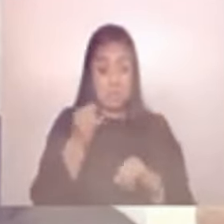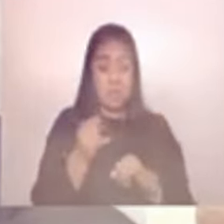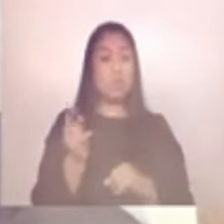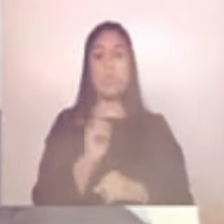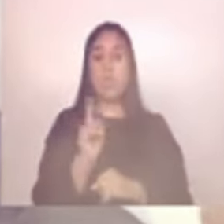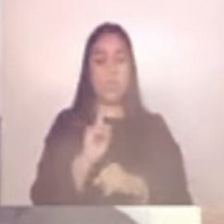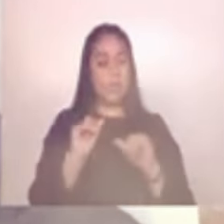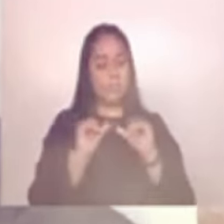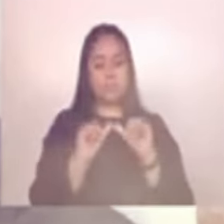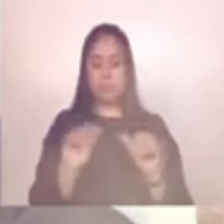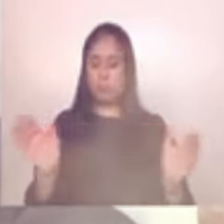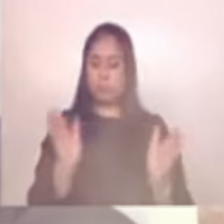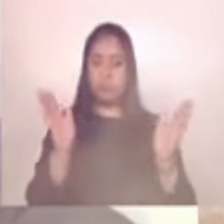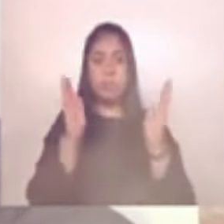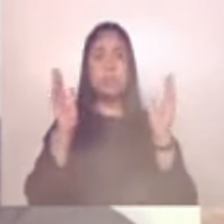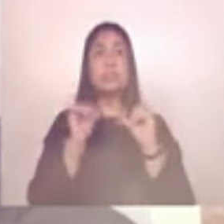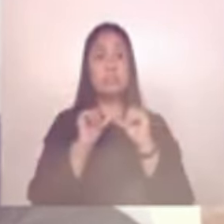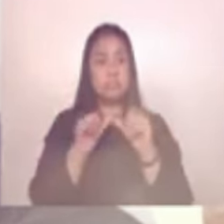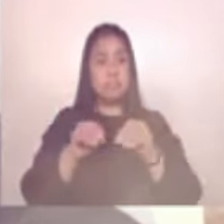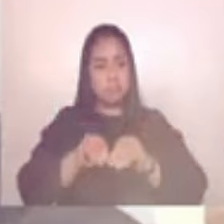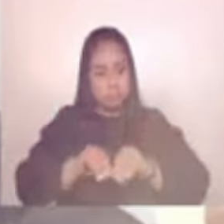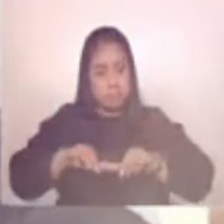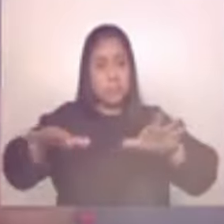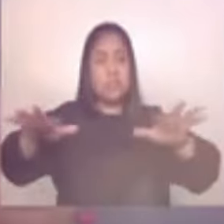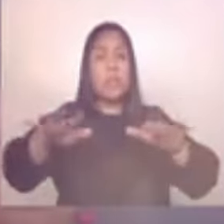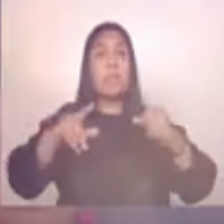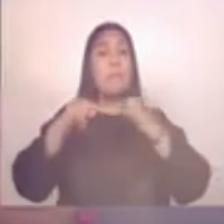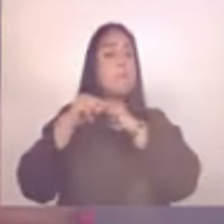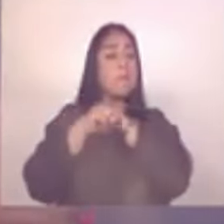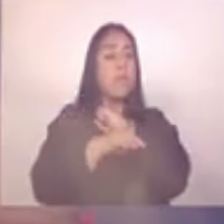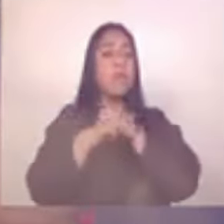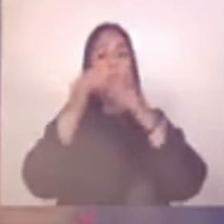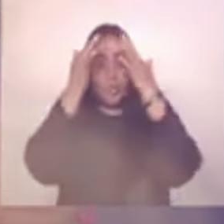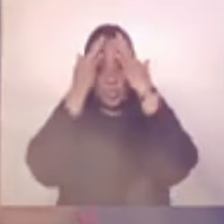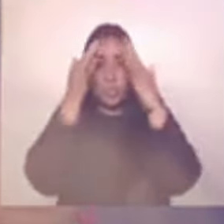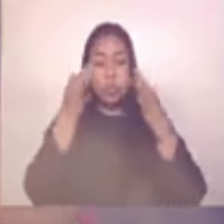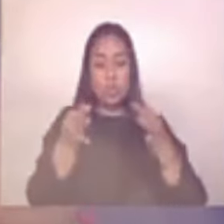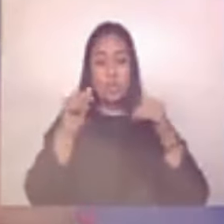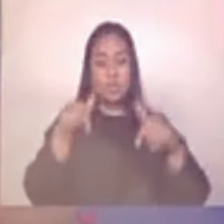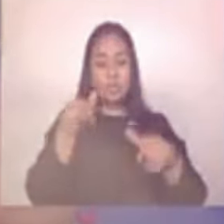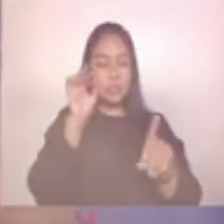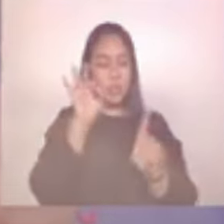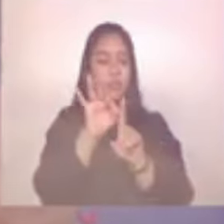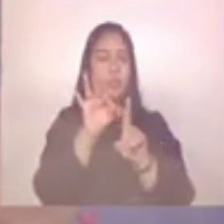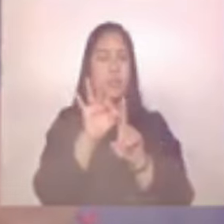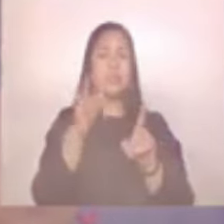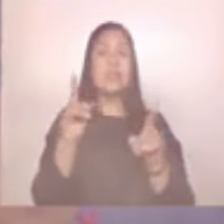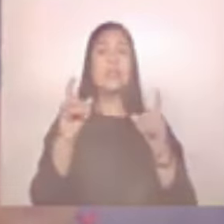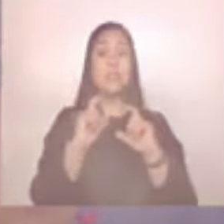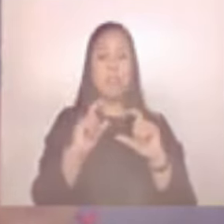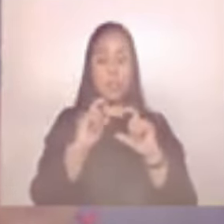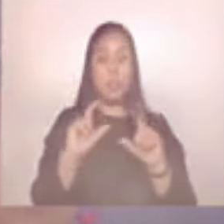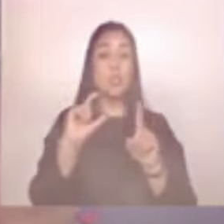desarrollando y que va a seguir ampliando y profundizando los acuerdos con estos objetivos de preservación cultural